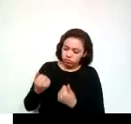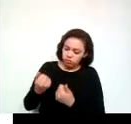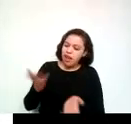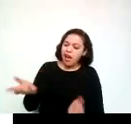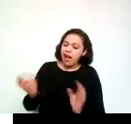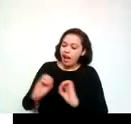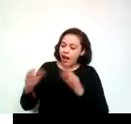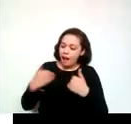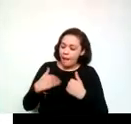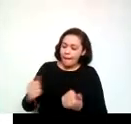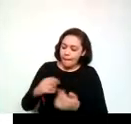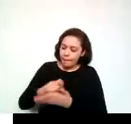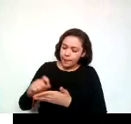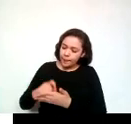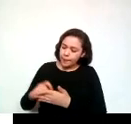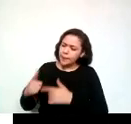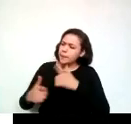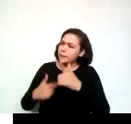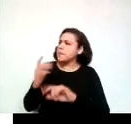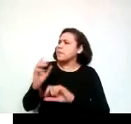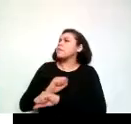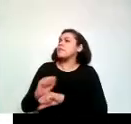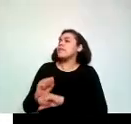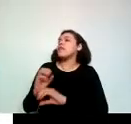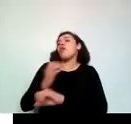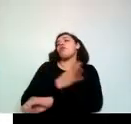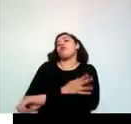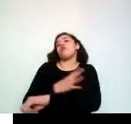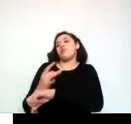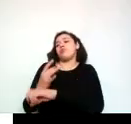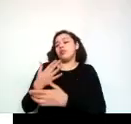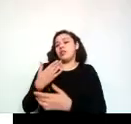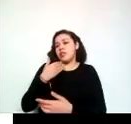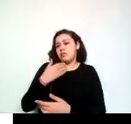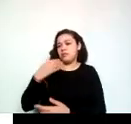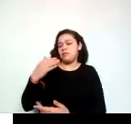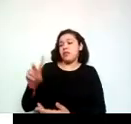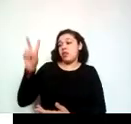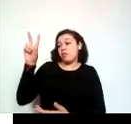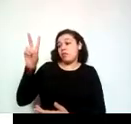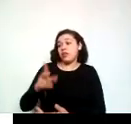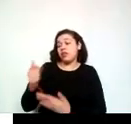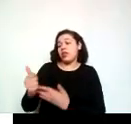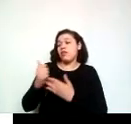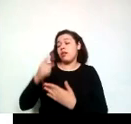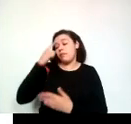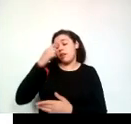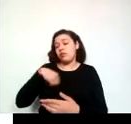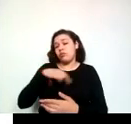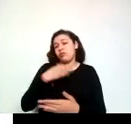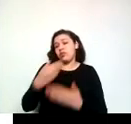contestar de manera sincera, honesta y de una forma que nos ayude a poder tomar las acciones que se requieren.